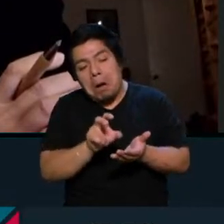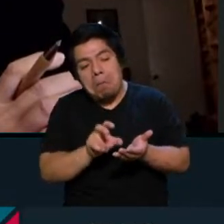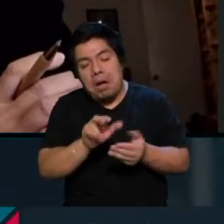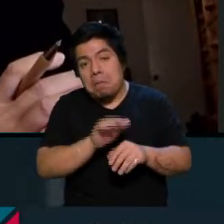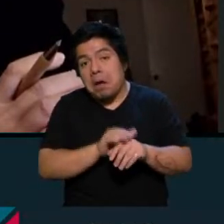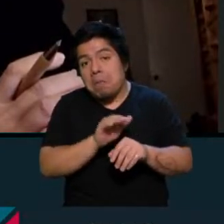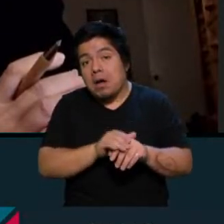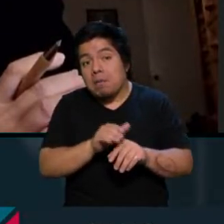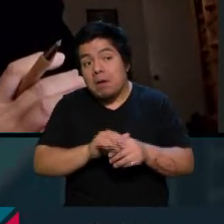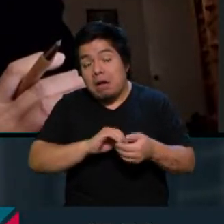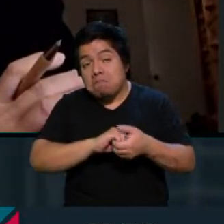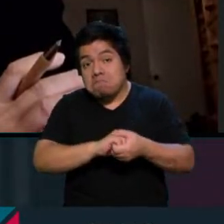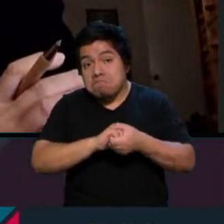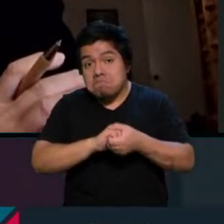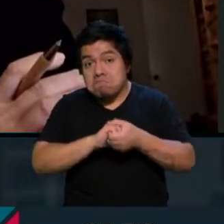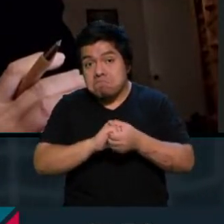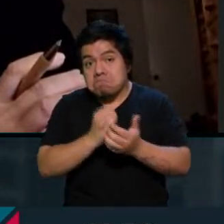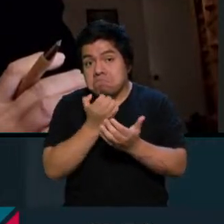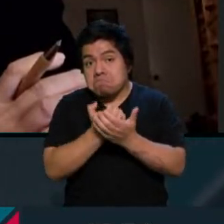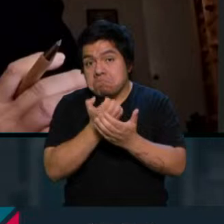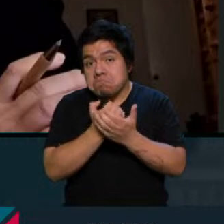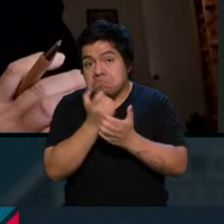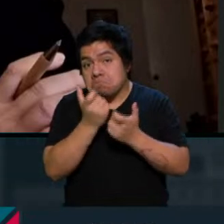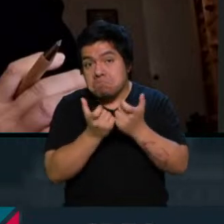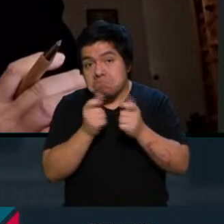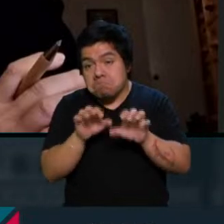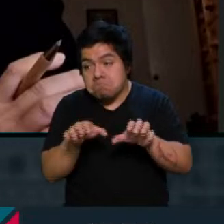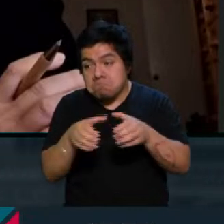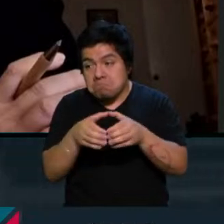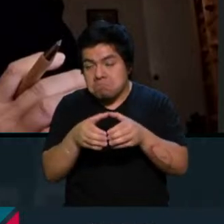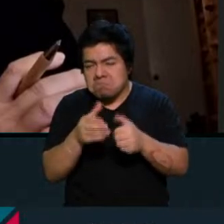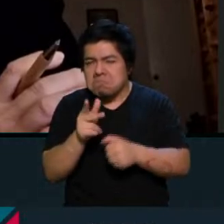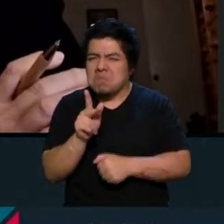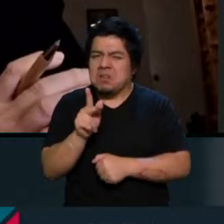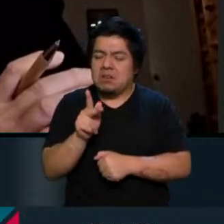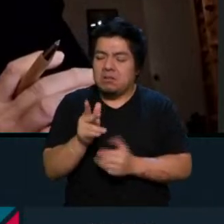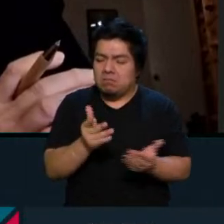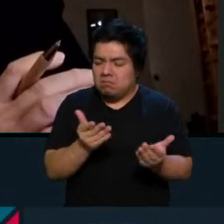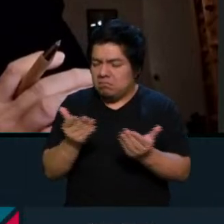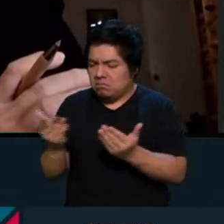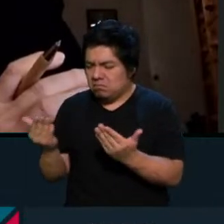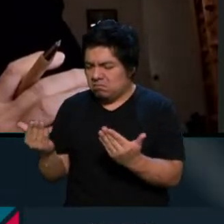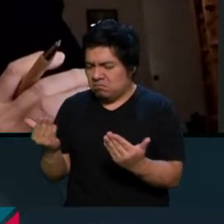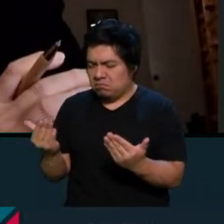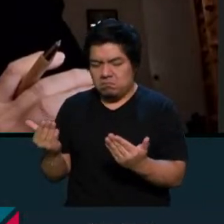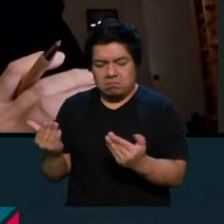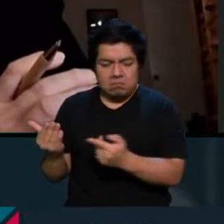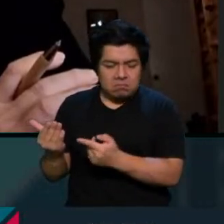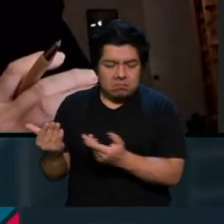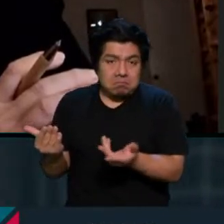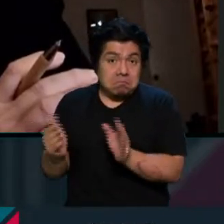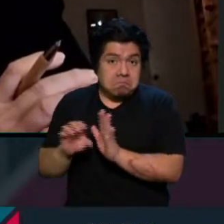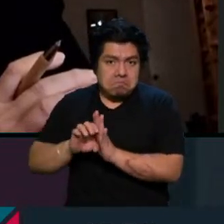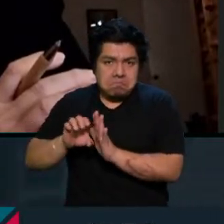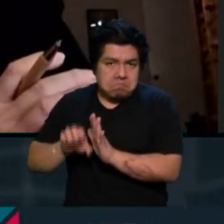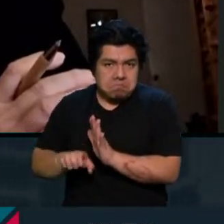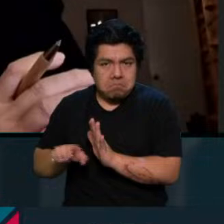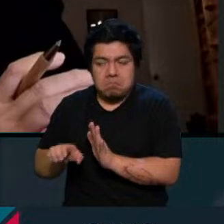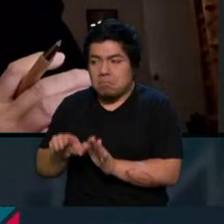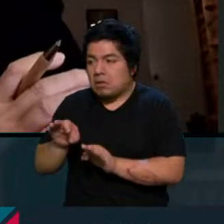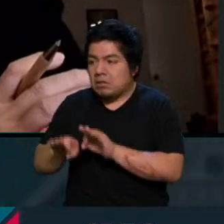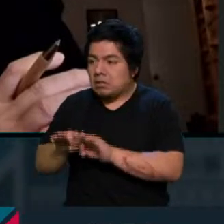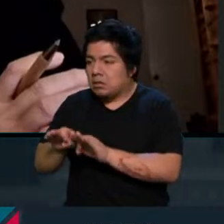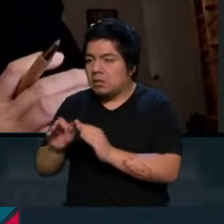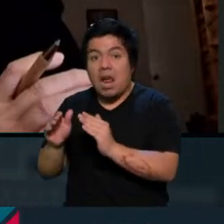también fortalecen la economía comunitaria. Pero por el otro lado también está que justo quienes piden